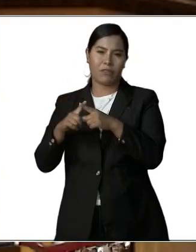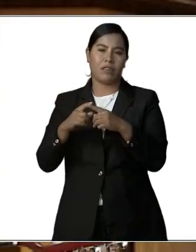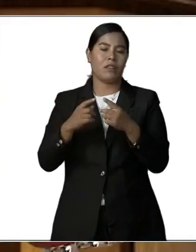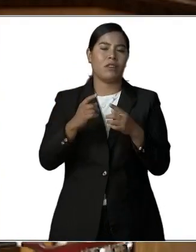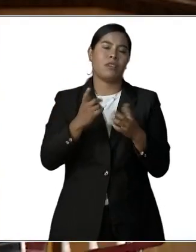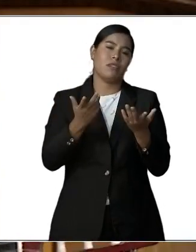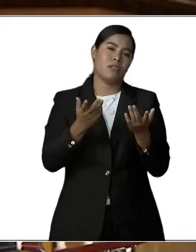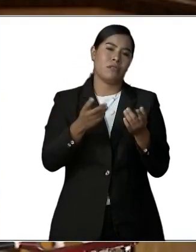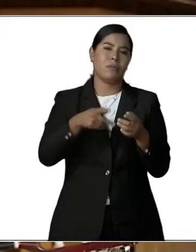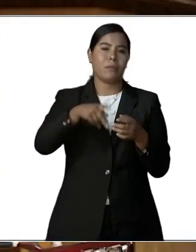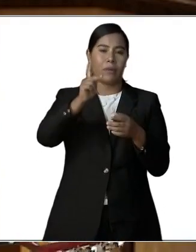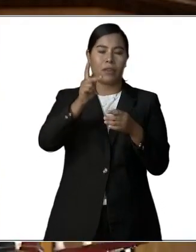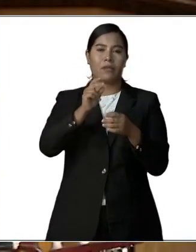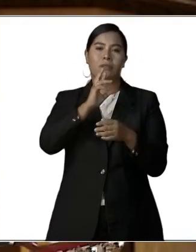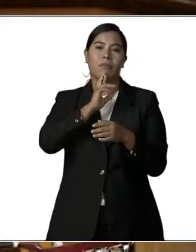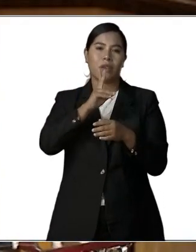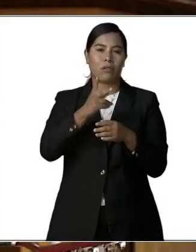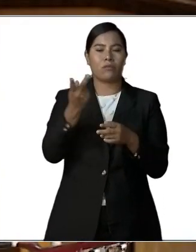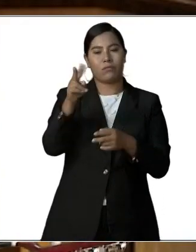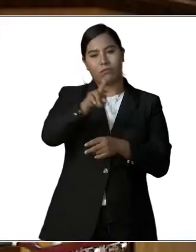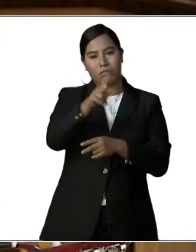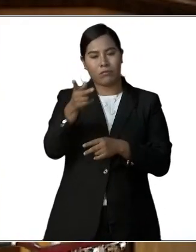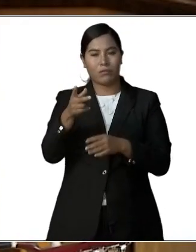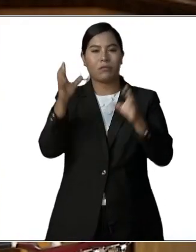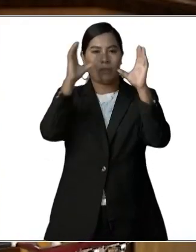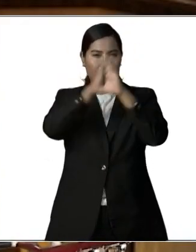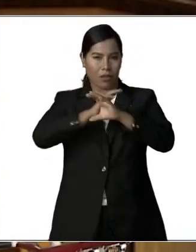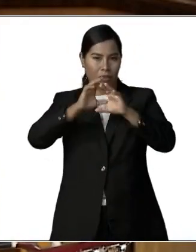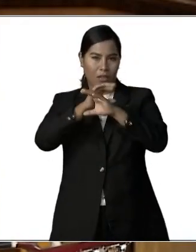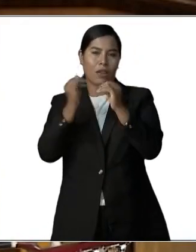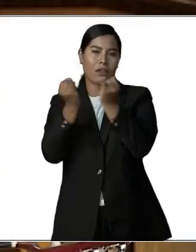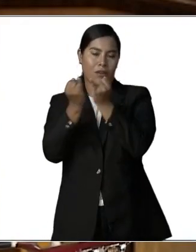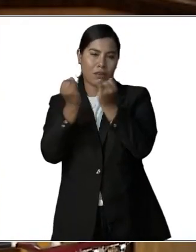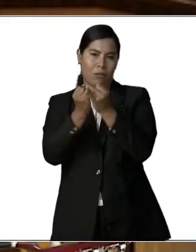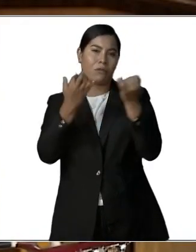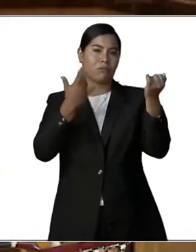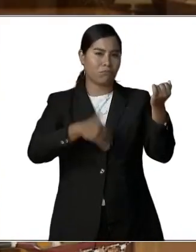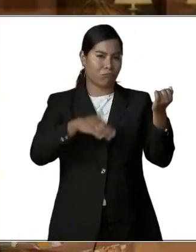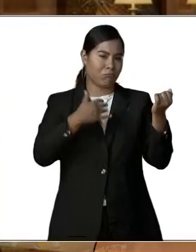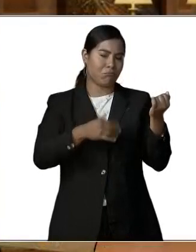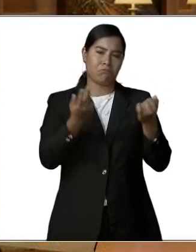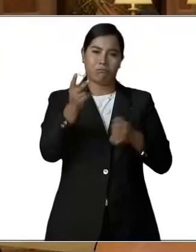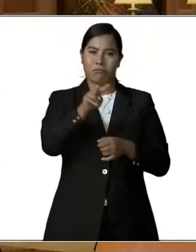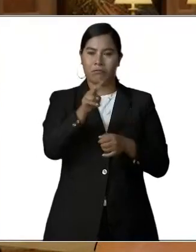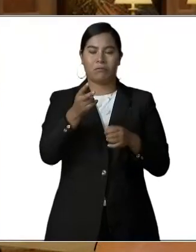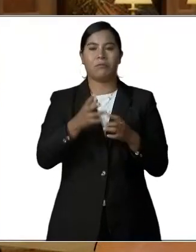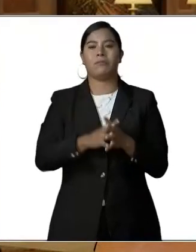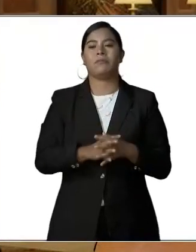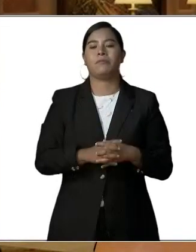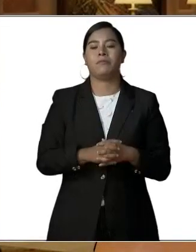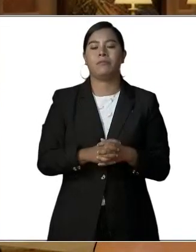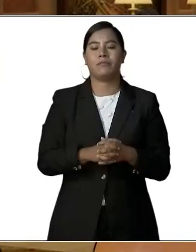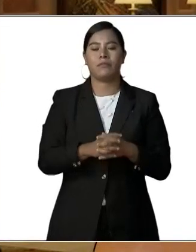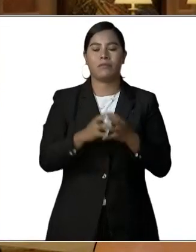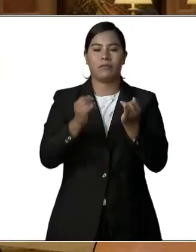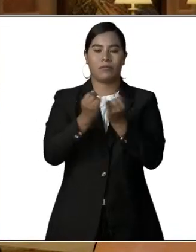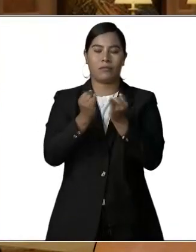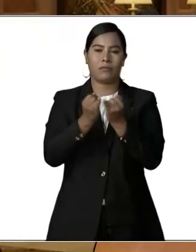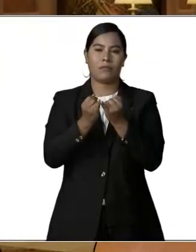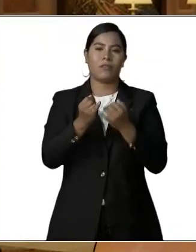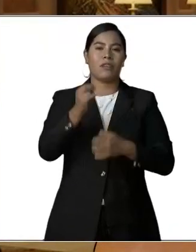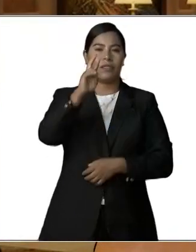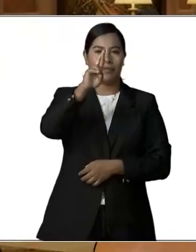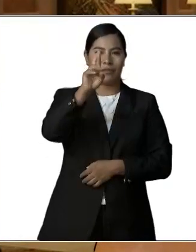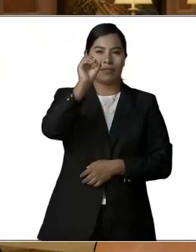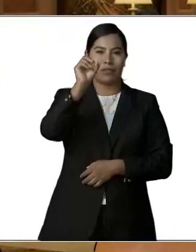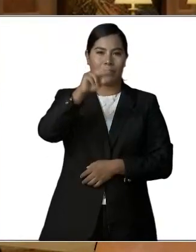tocar un instrumento, deben de estarle aportando musicalmente, no solamente con su voz. En algunas rondallas, digo, y hasta famosas, a